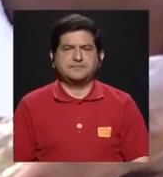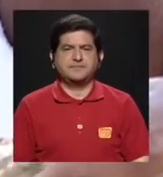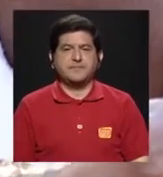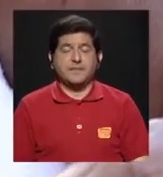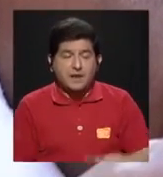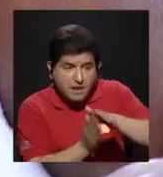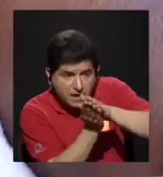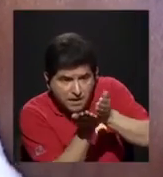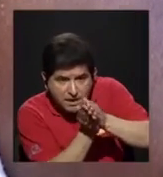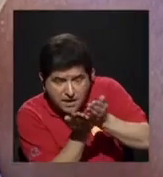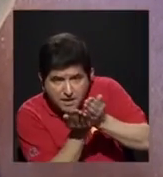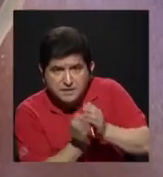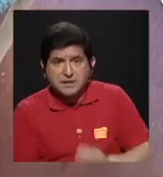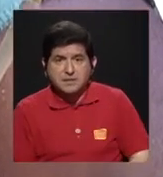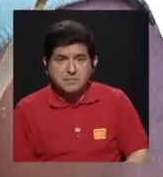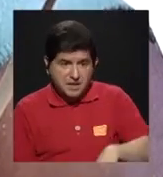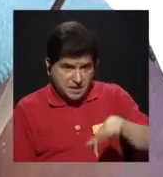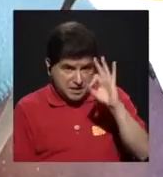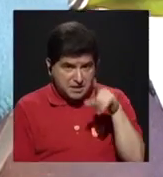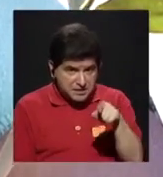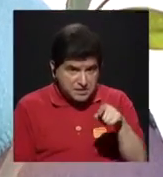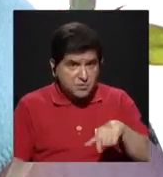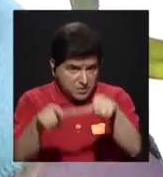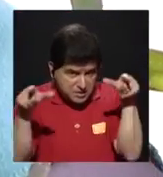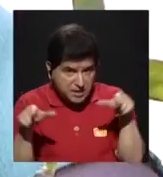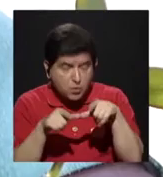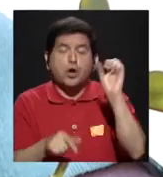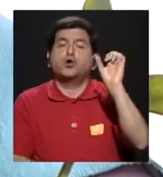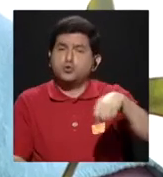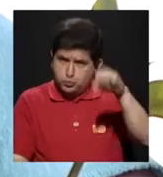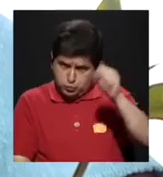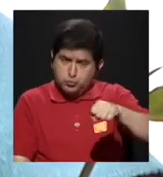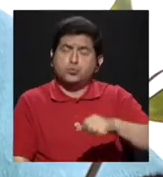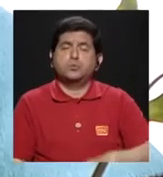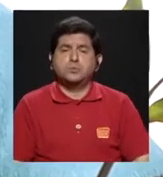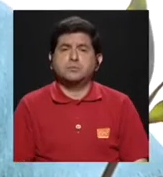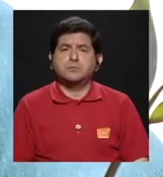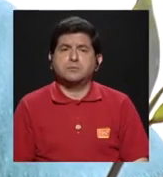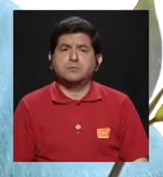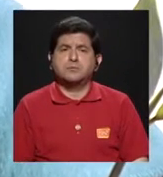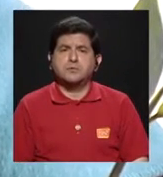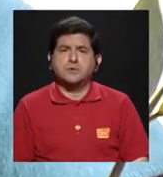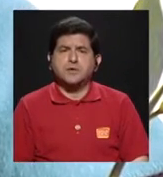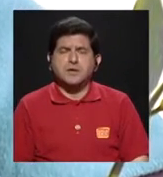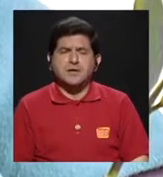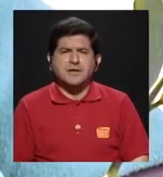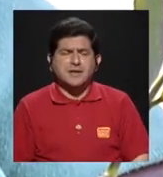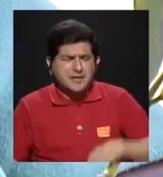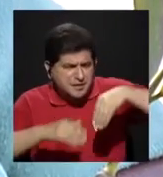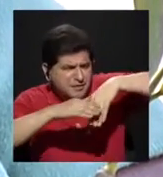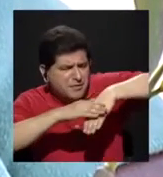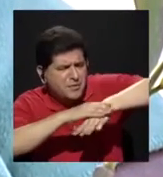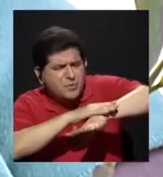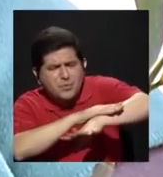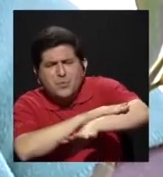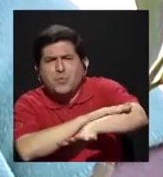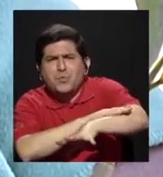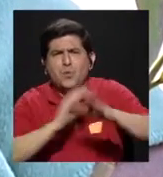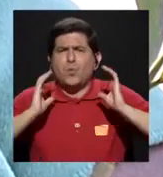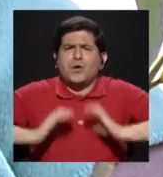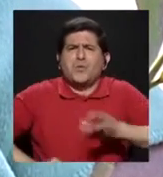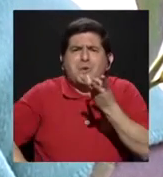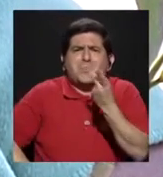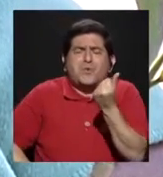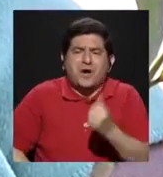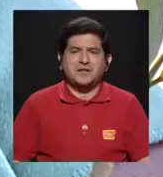Y las almejas se encuentran en todas las partes. Sí. ¿Cuánto tiene que introducir la mano? ¿Tiene que el cuerpo? ¿Qué es lo que